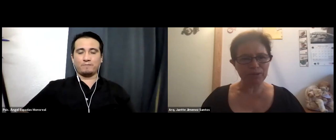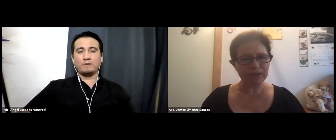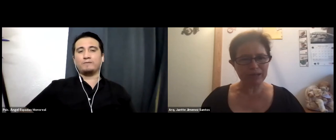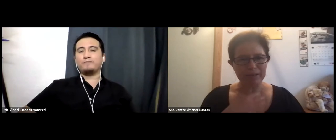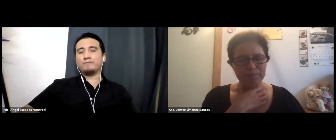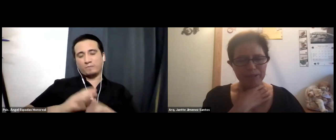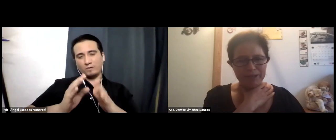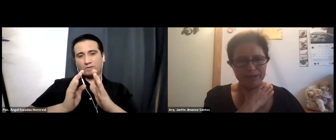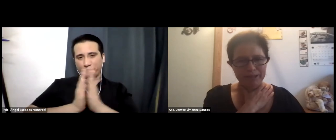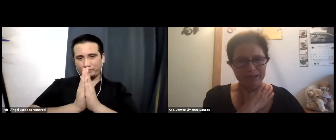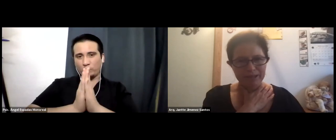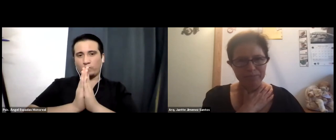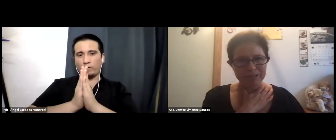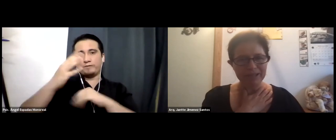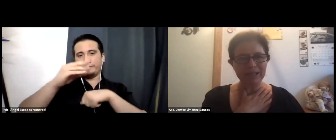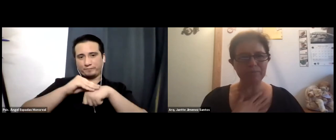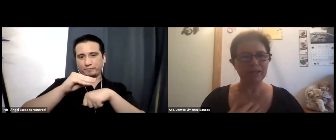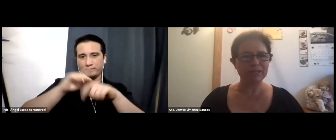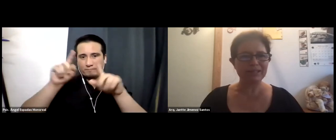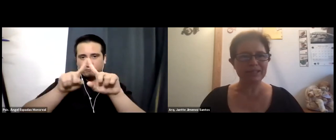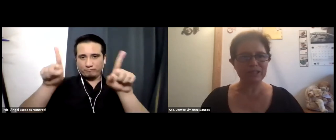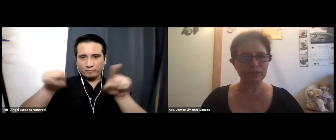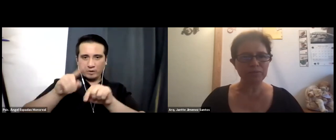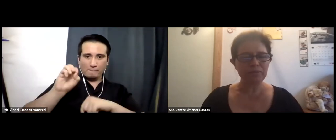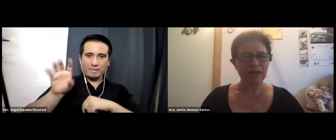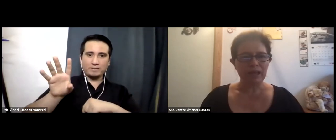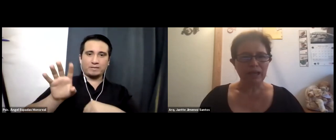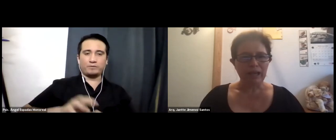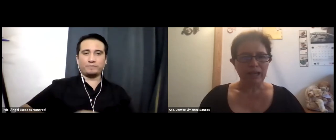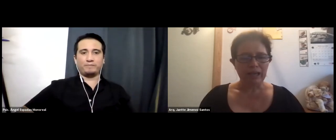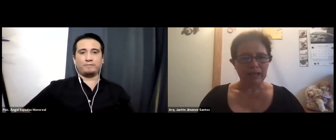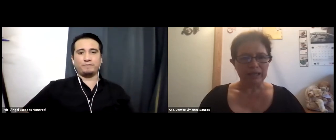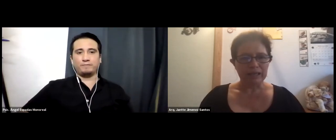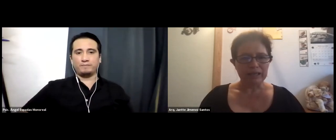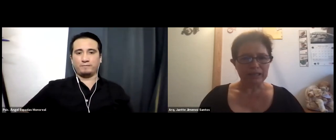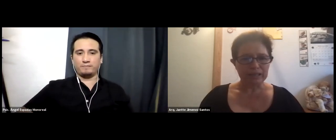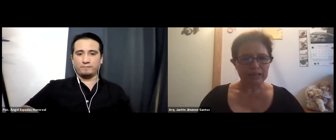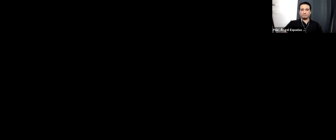por favor, pasar la presentación.